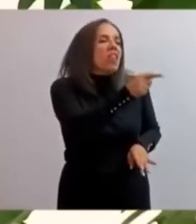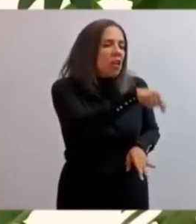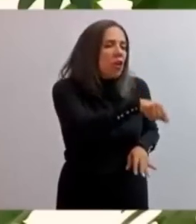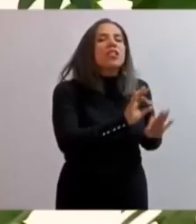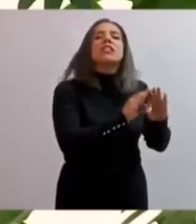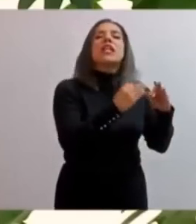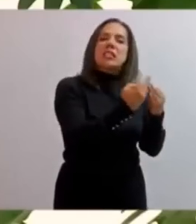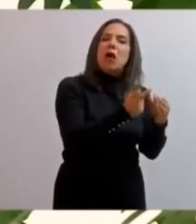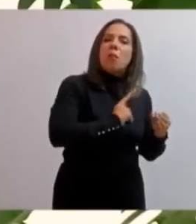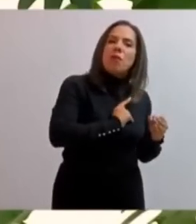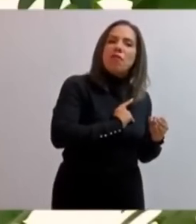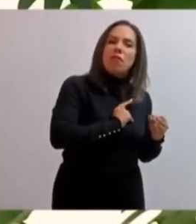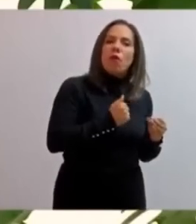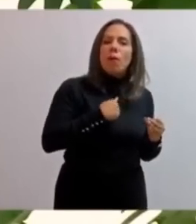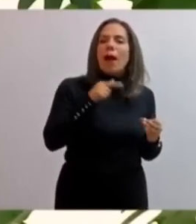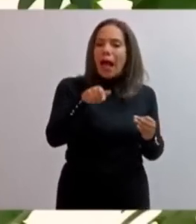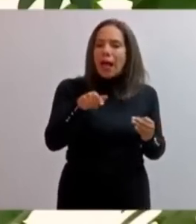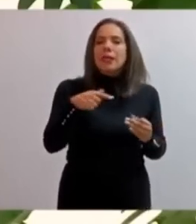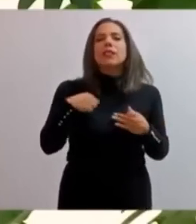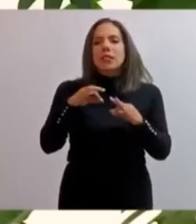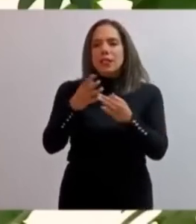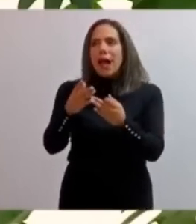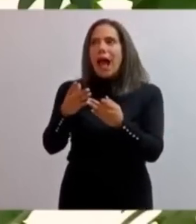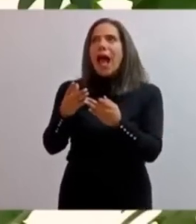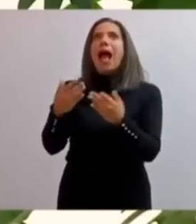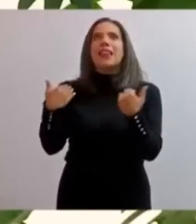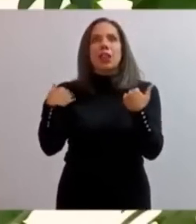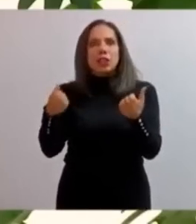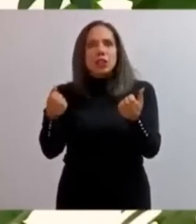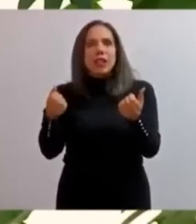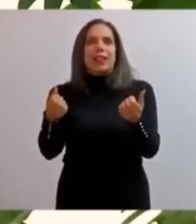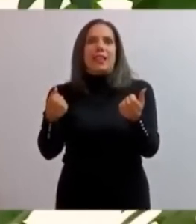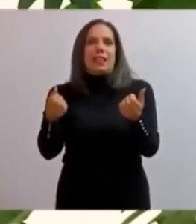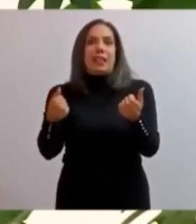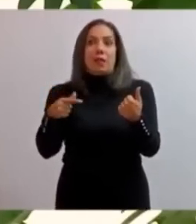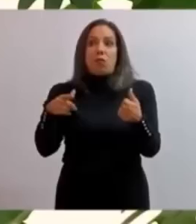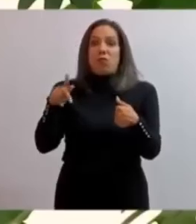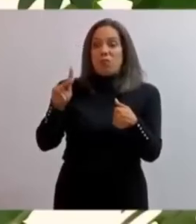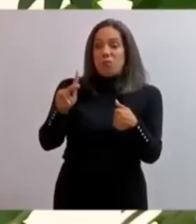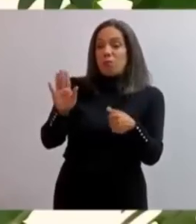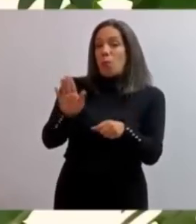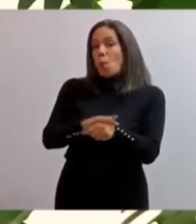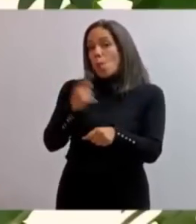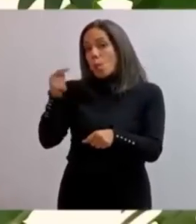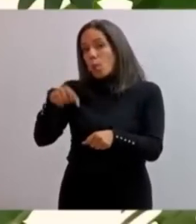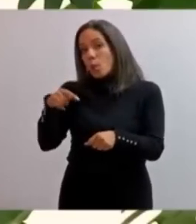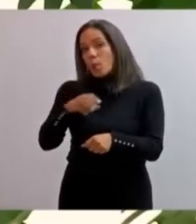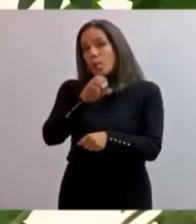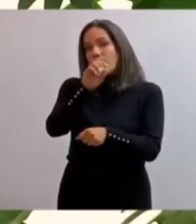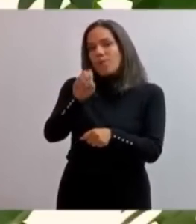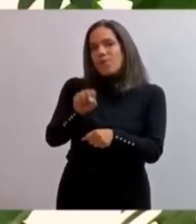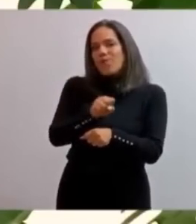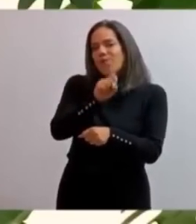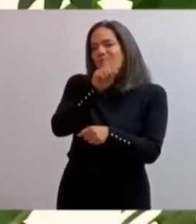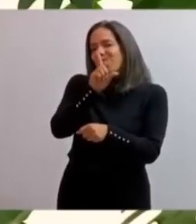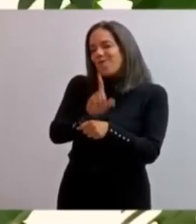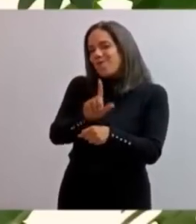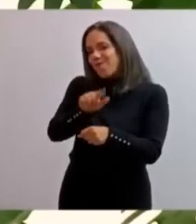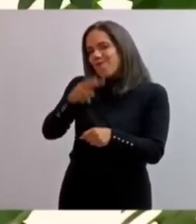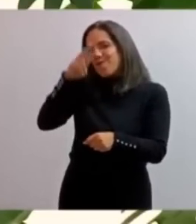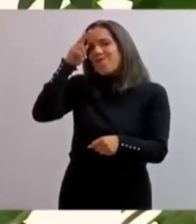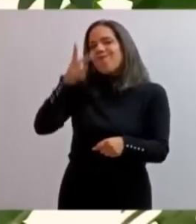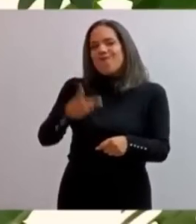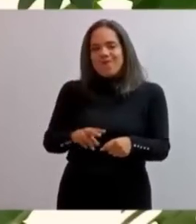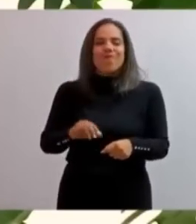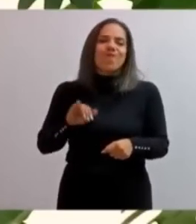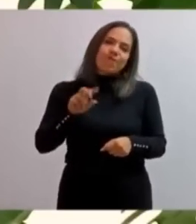pero entender algo que ha sido muy difícil en la sociedad mexicana, y es el argumento